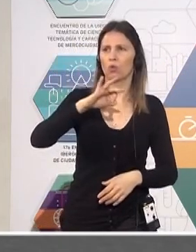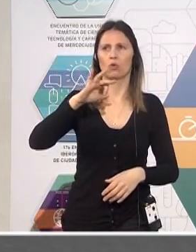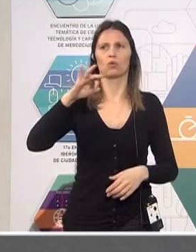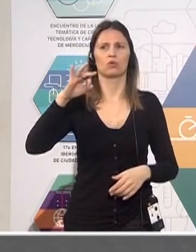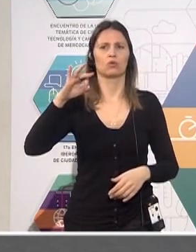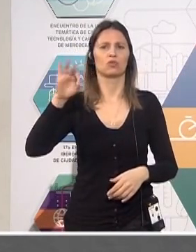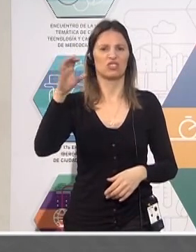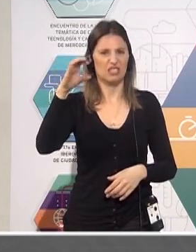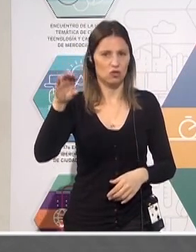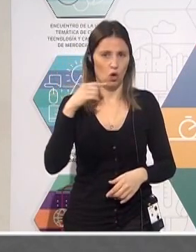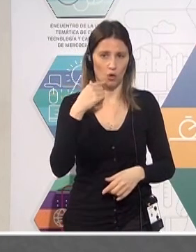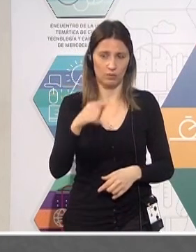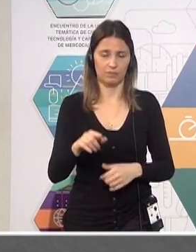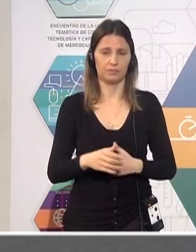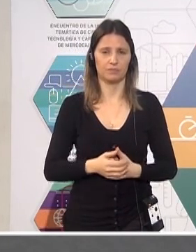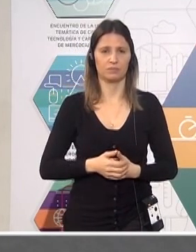esté instalados